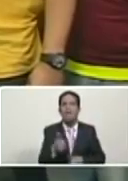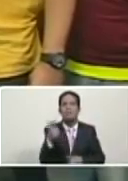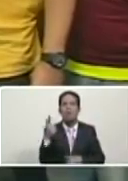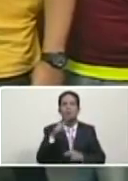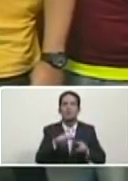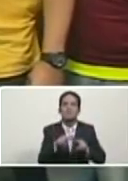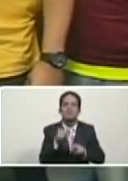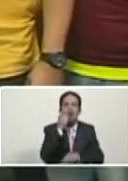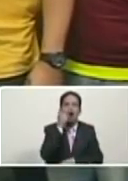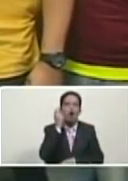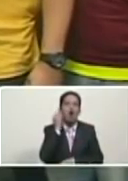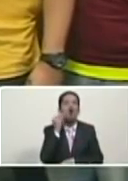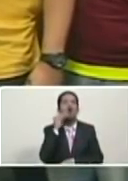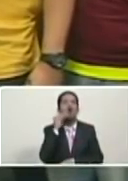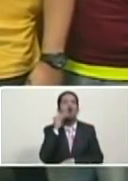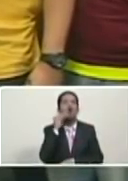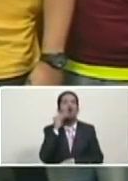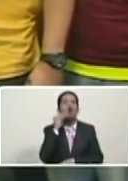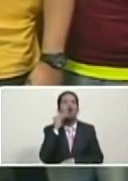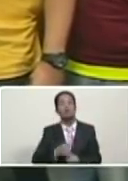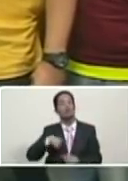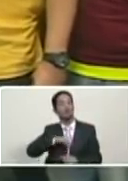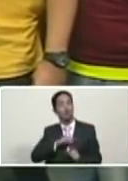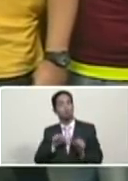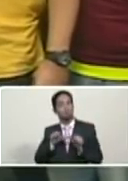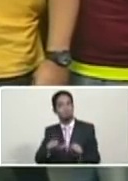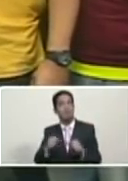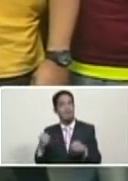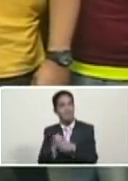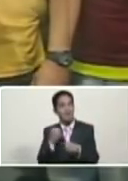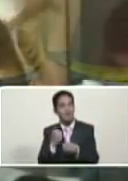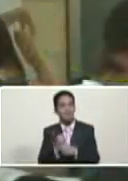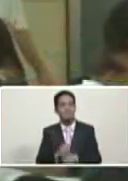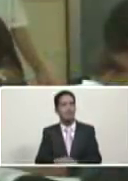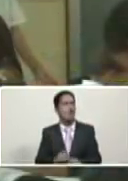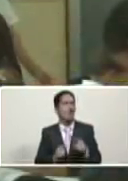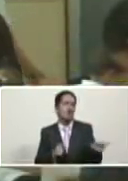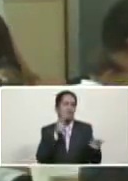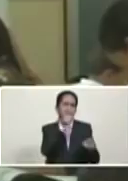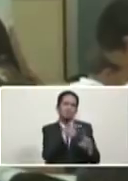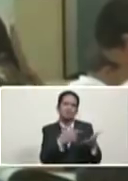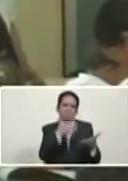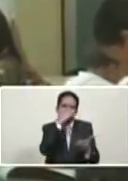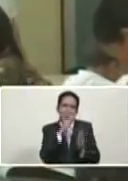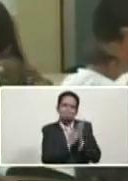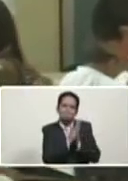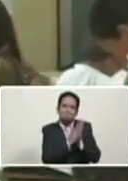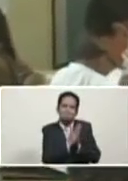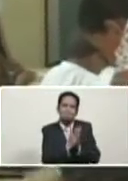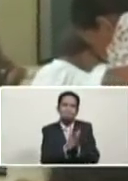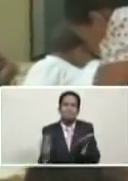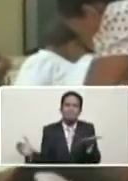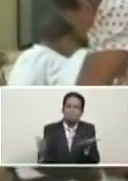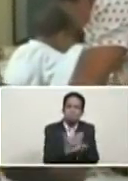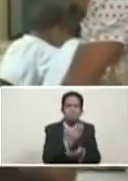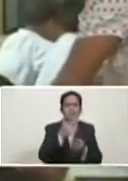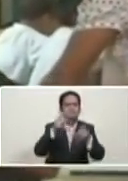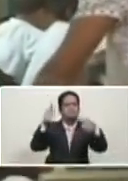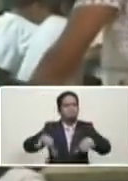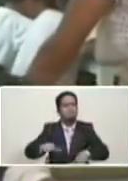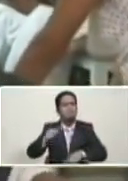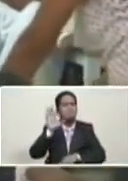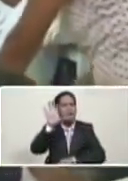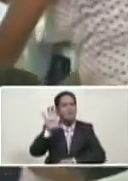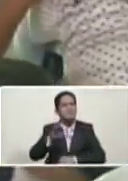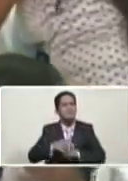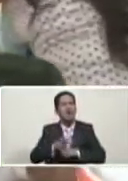niños, niñas, jóvenes. Seguimos trabajando mientras otros conspiran, mientras otros buscan destruir el país, mientras otros